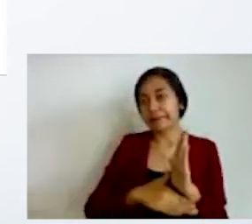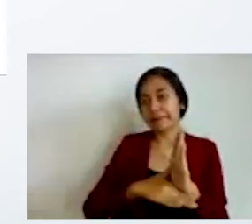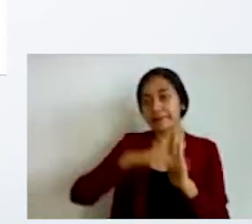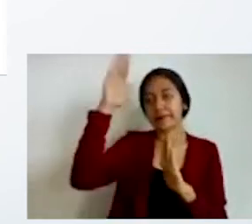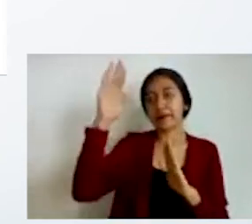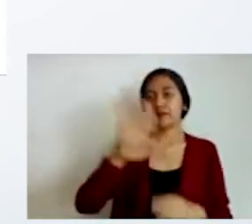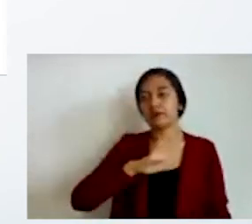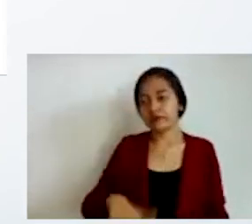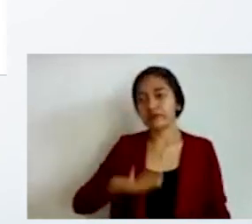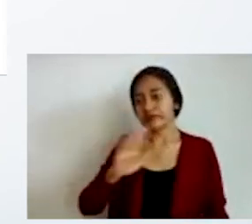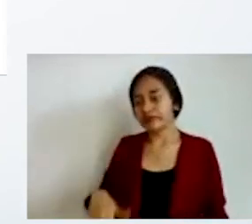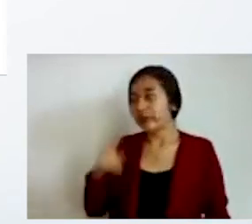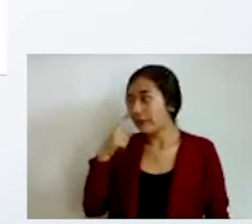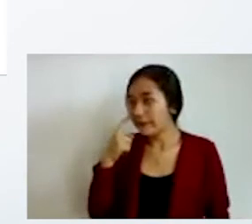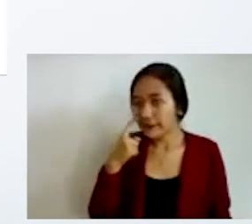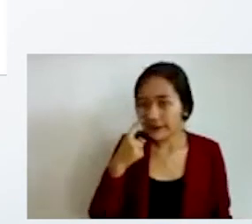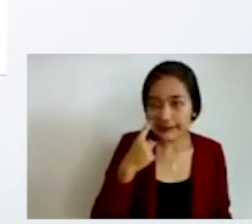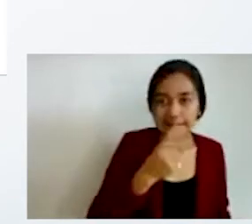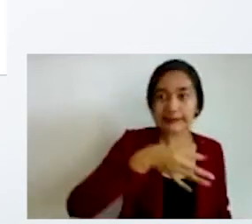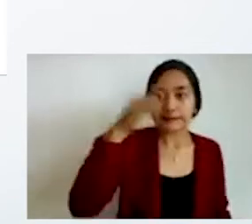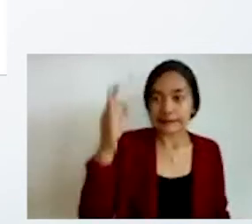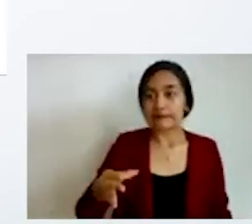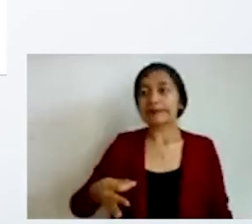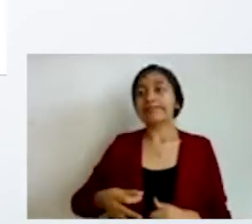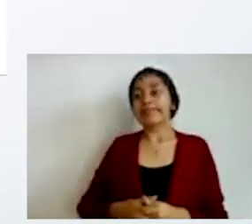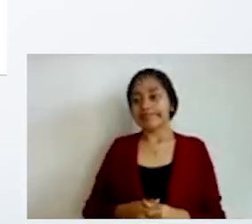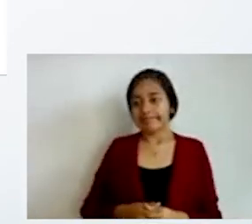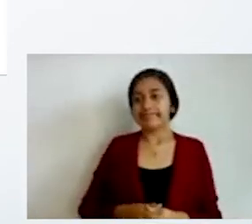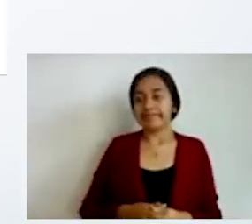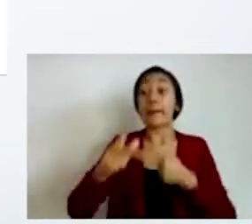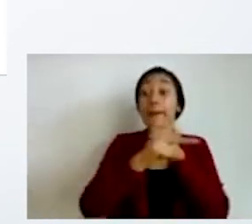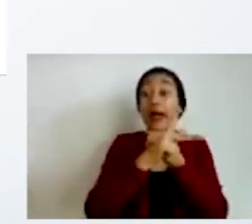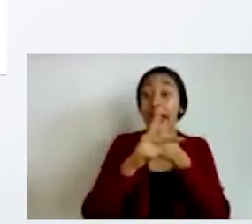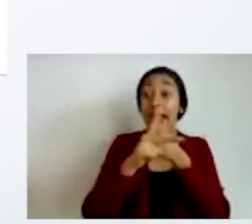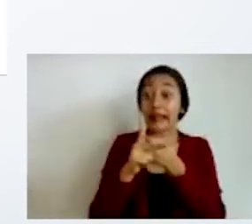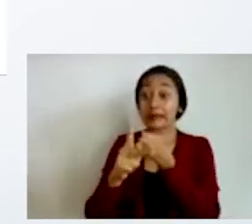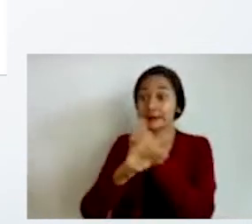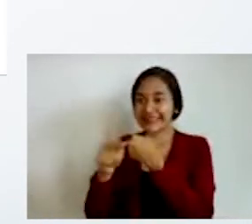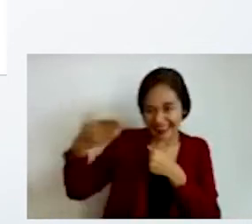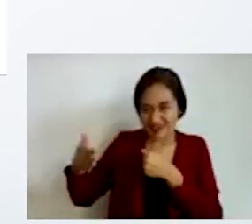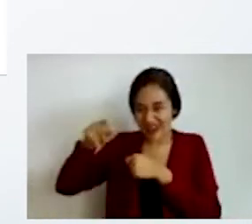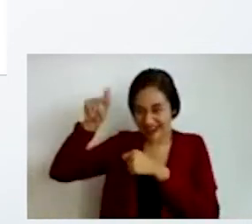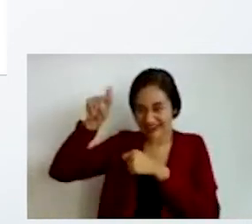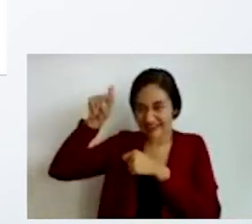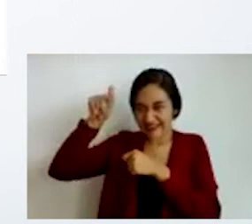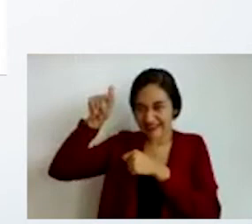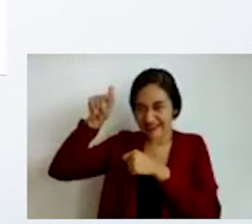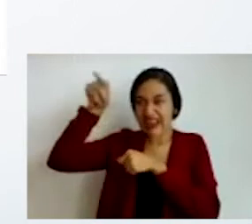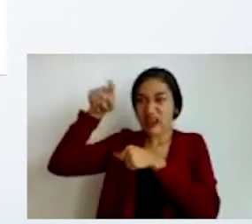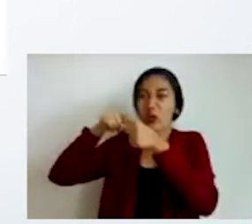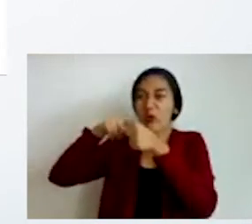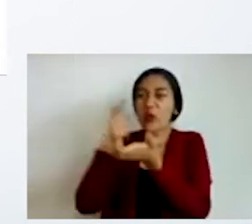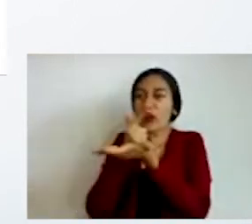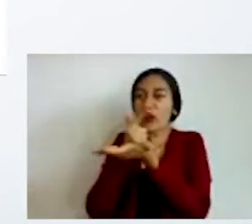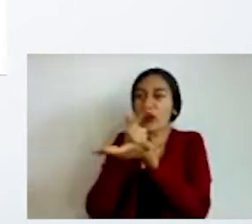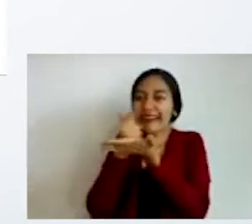número total de defunciones. Los países que están del lado derecho arriba y que son de color gris, sus bolitas lo son